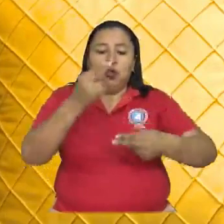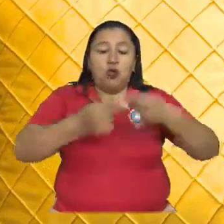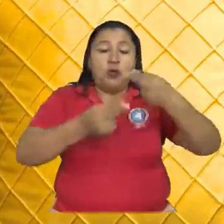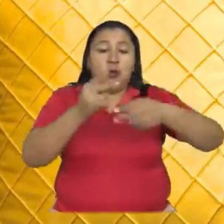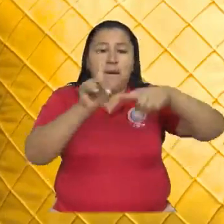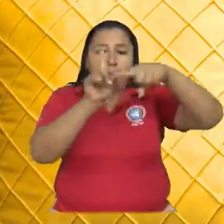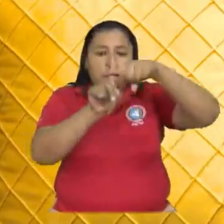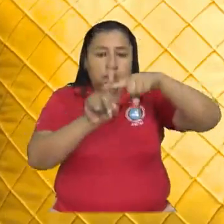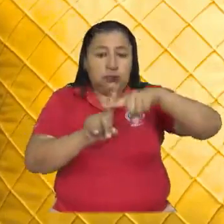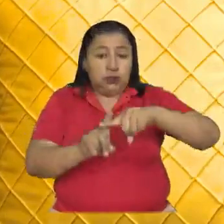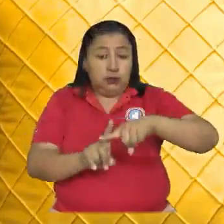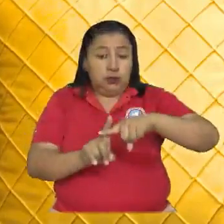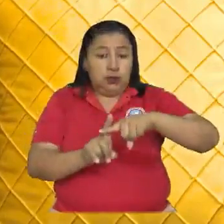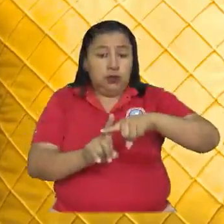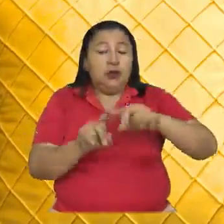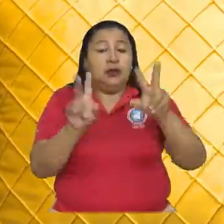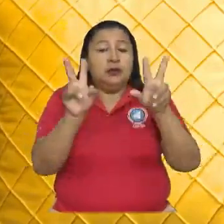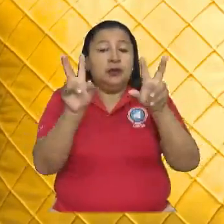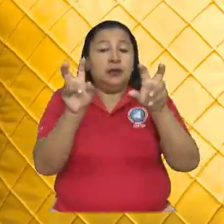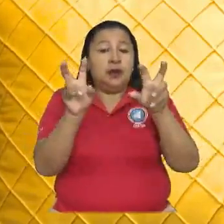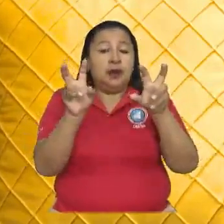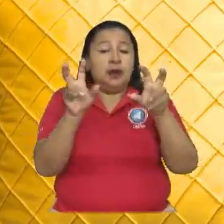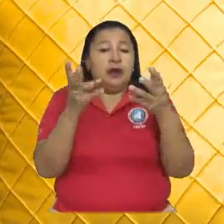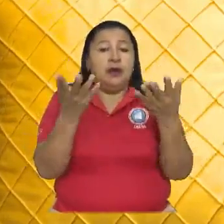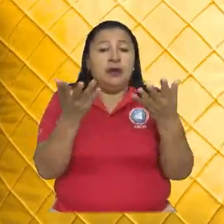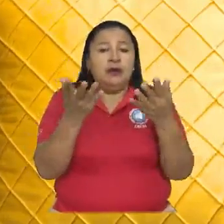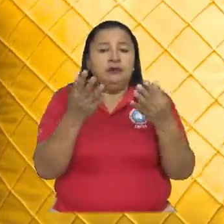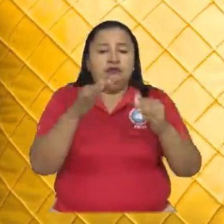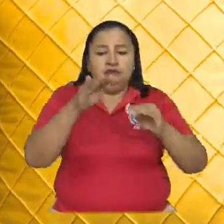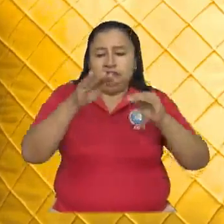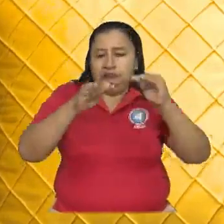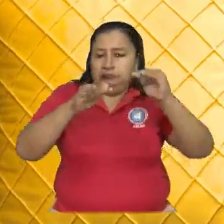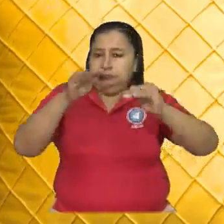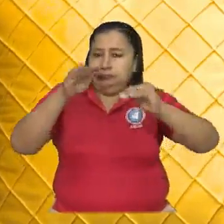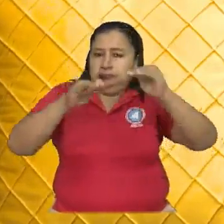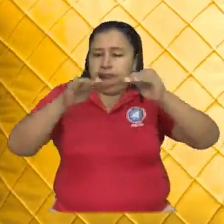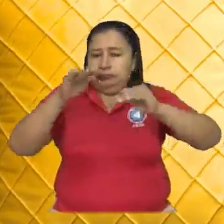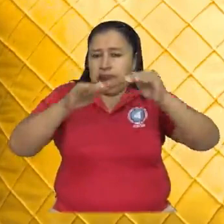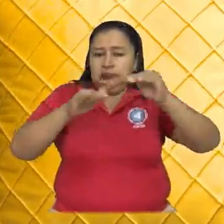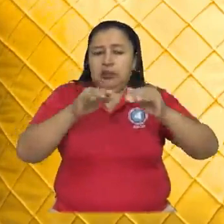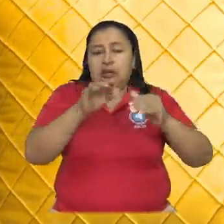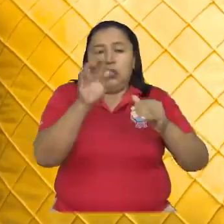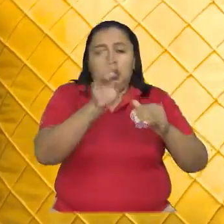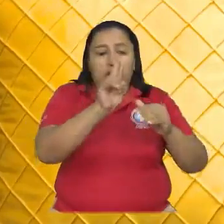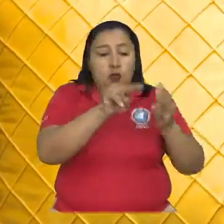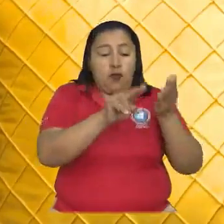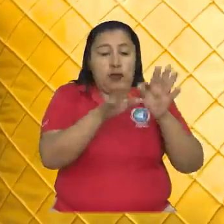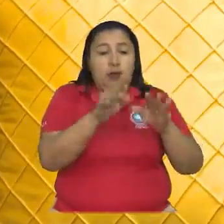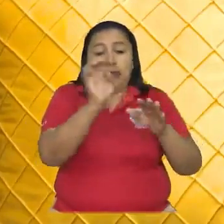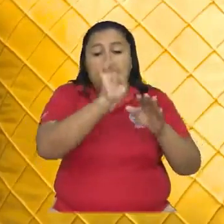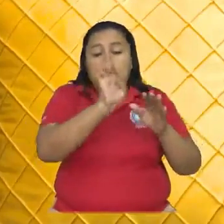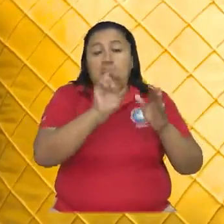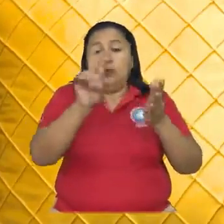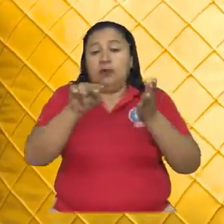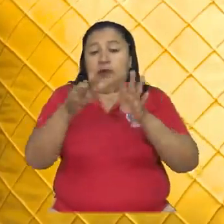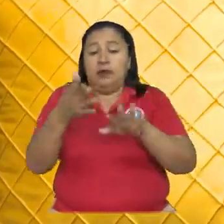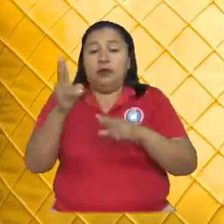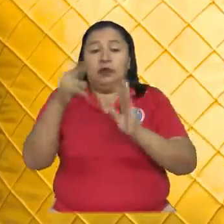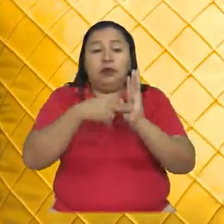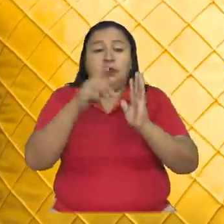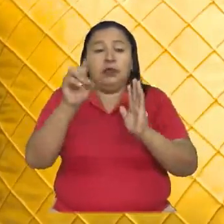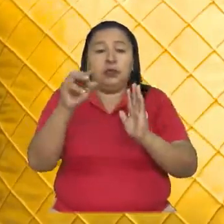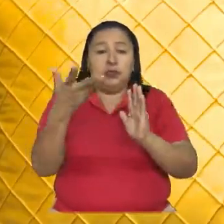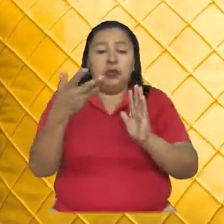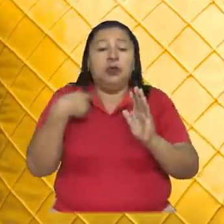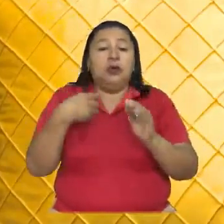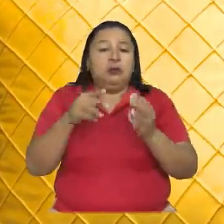positivas en términos del promedio, ¿no?, desde enero a noviembre del 2019, comparado